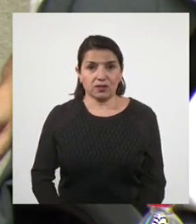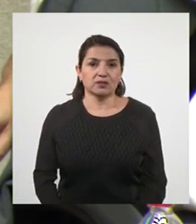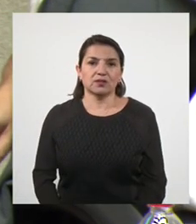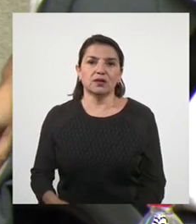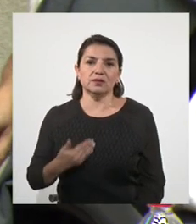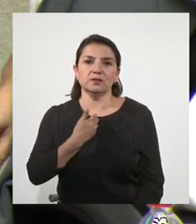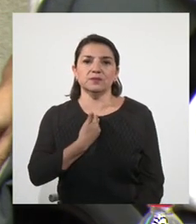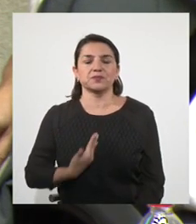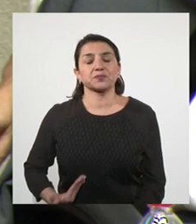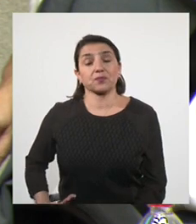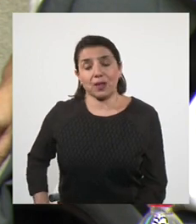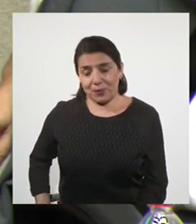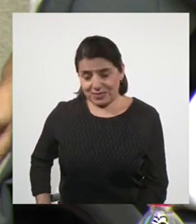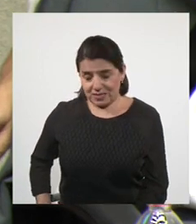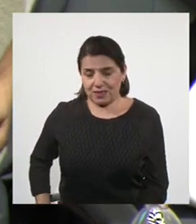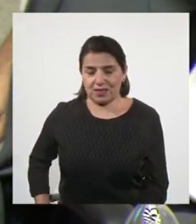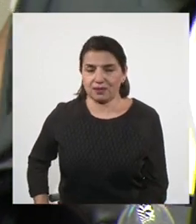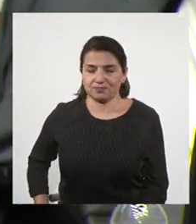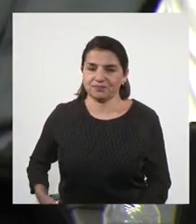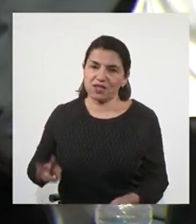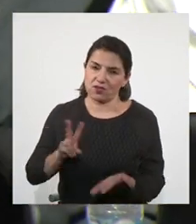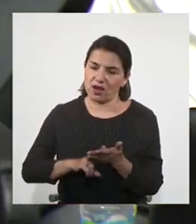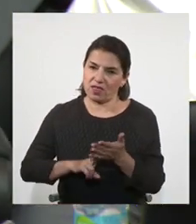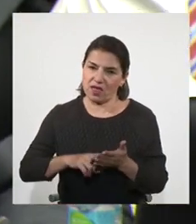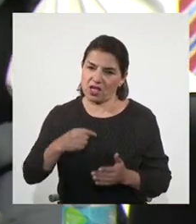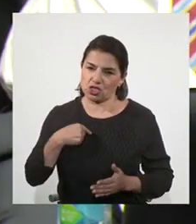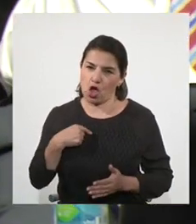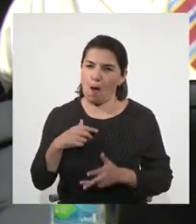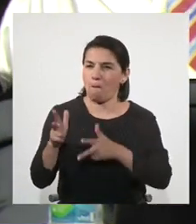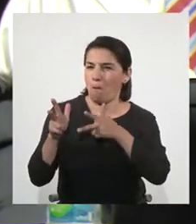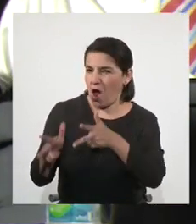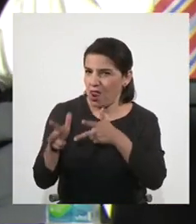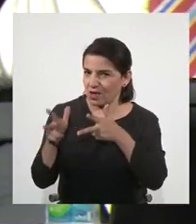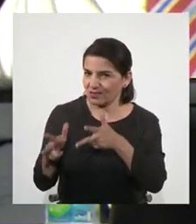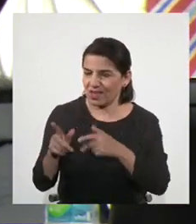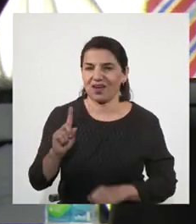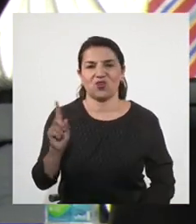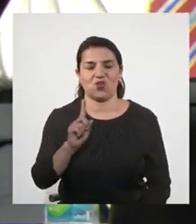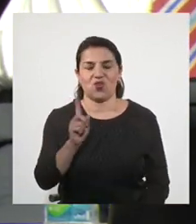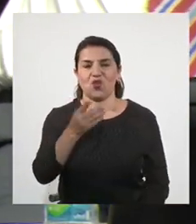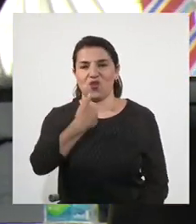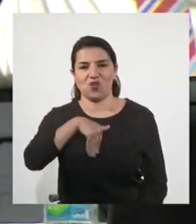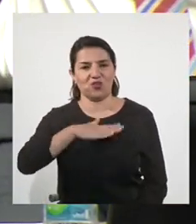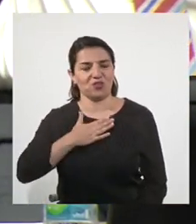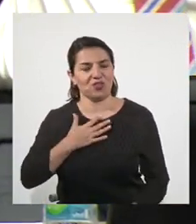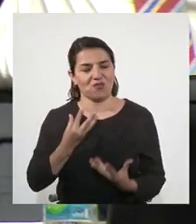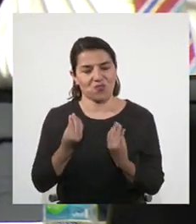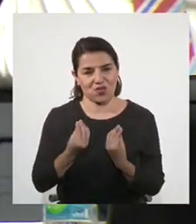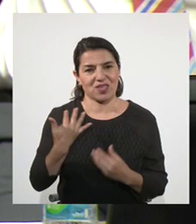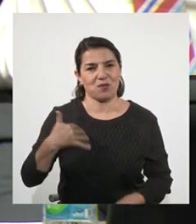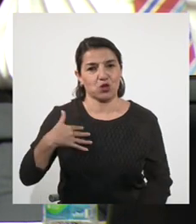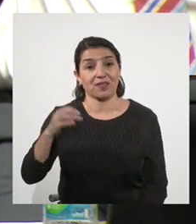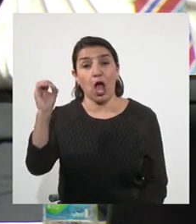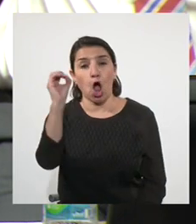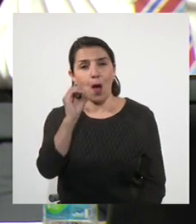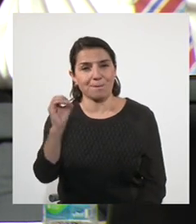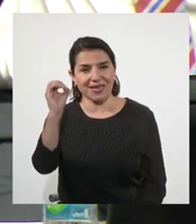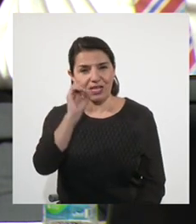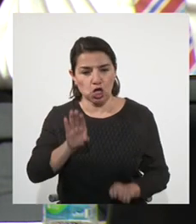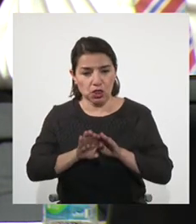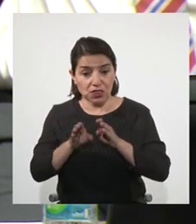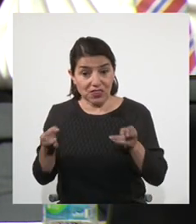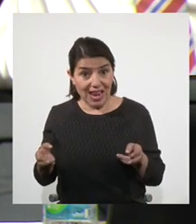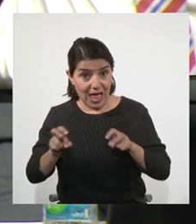Presidenta, créame que no es por molestar. Para nosotros es muy importante la opinión de la mesa,